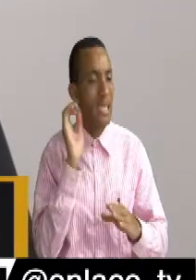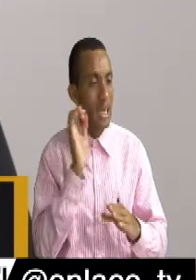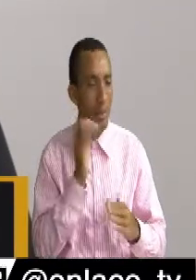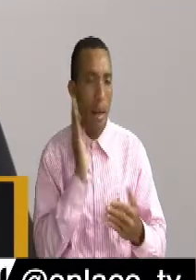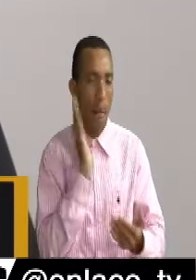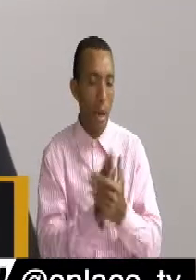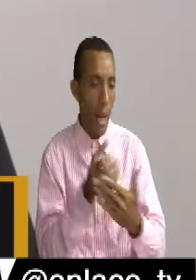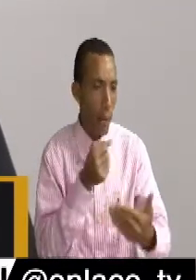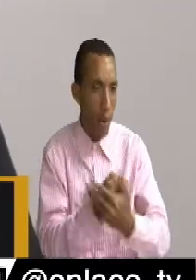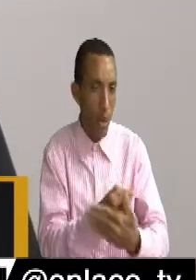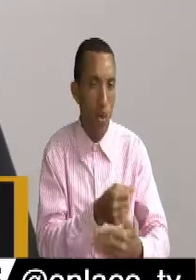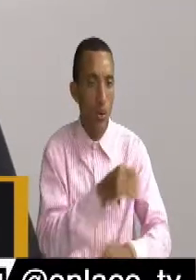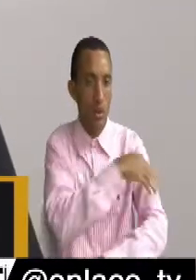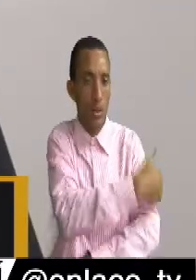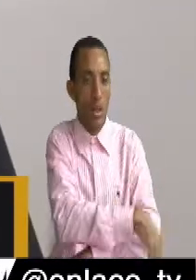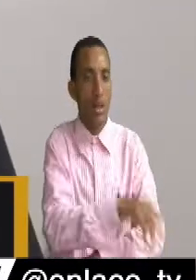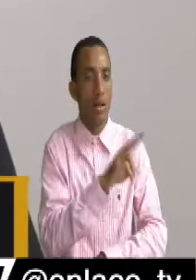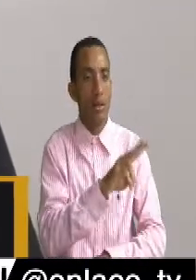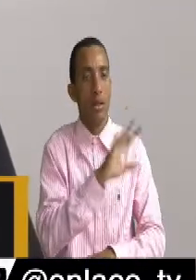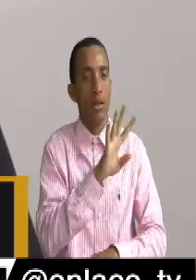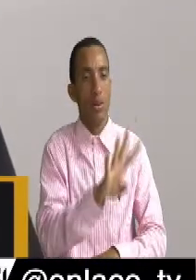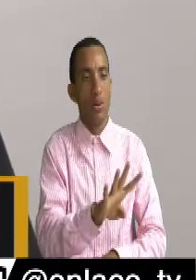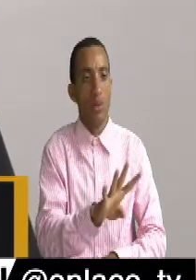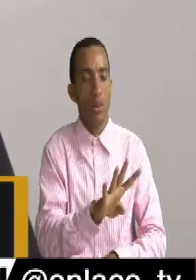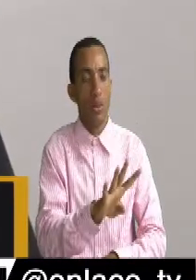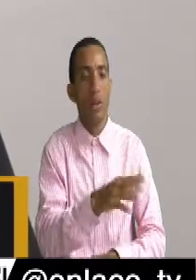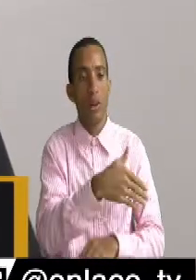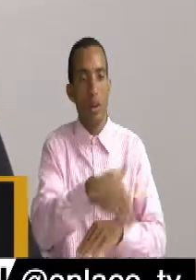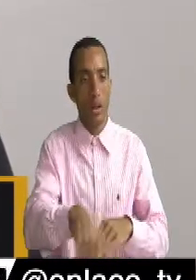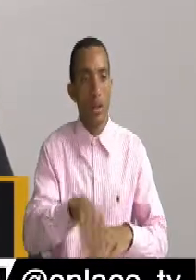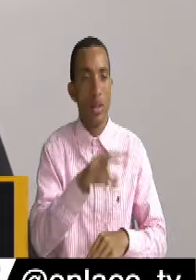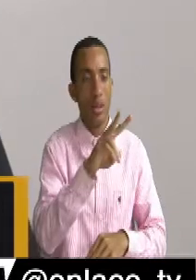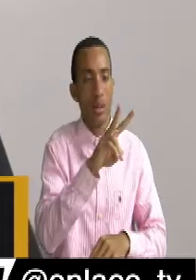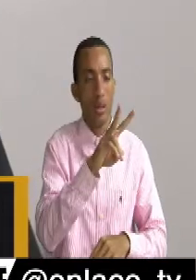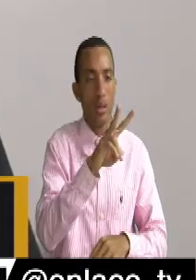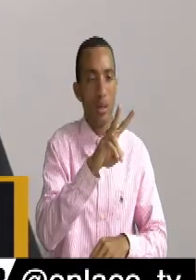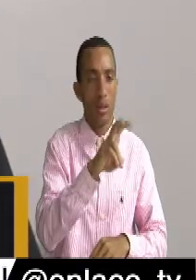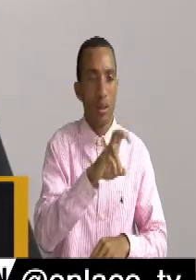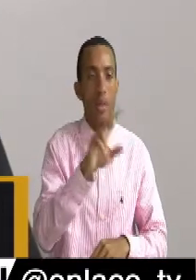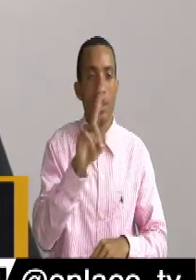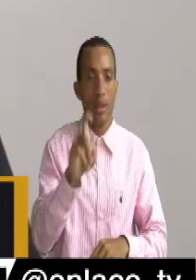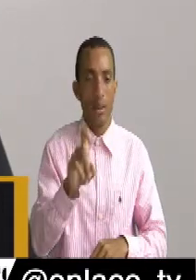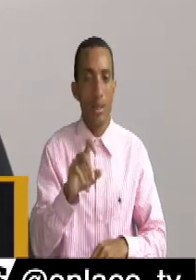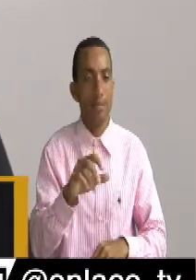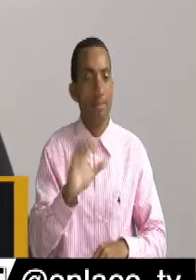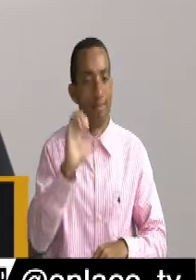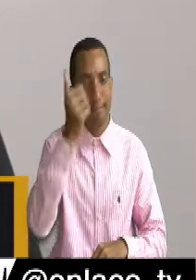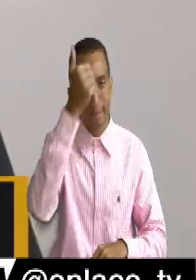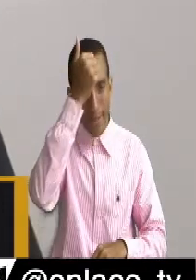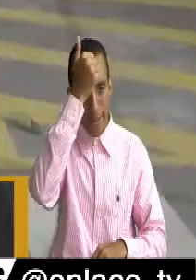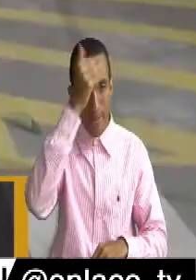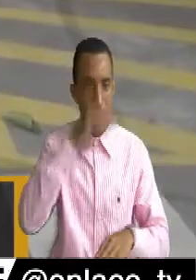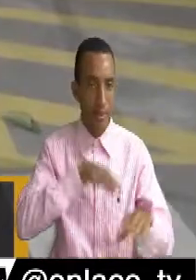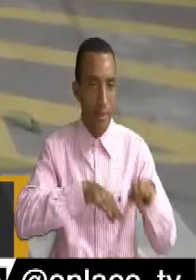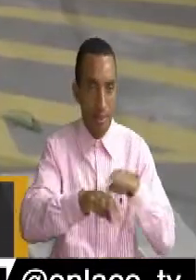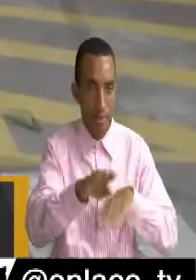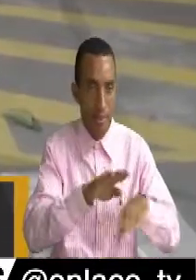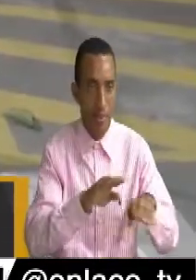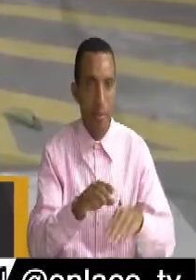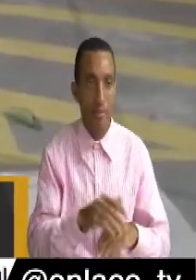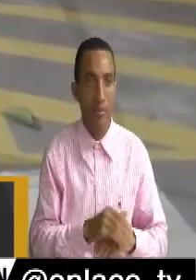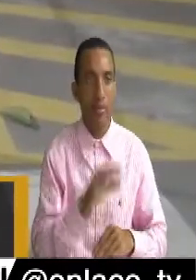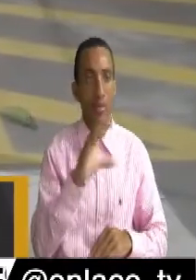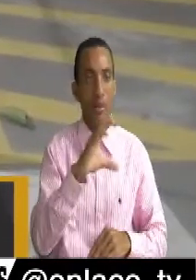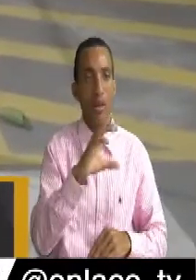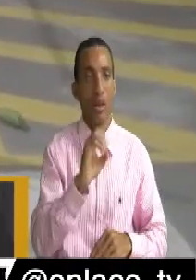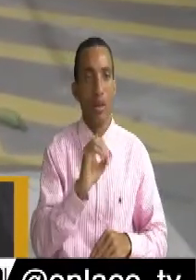carrera 24 con calle 76. Resulta que la carrera 24 es la vía de entrada principal al barrio Coviva y es la que